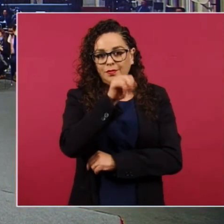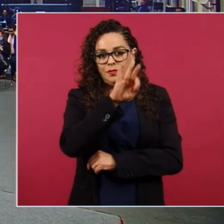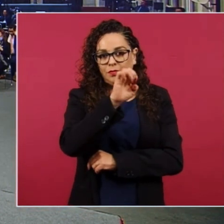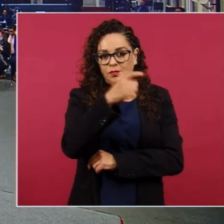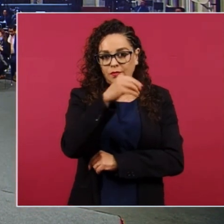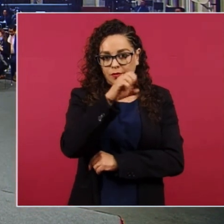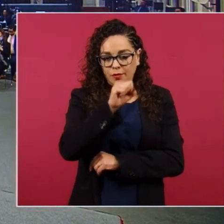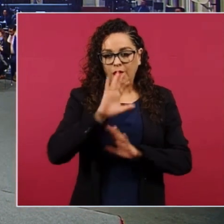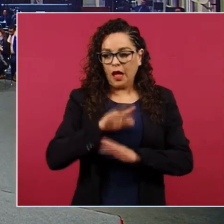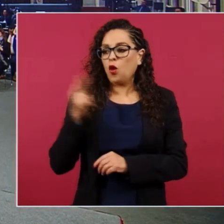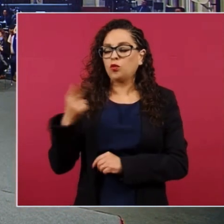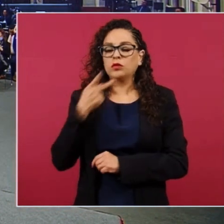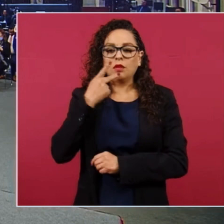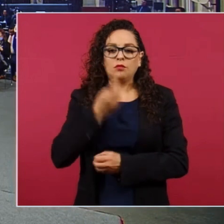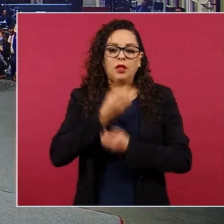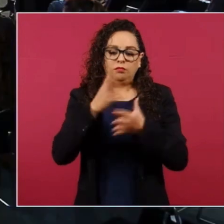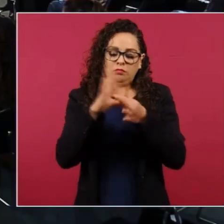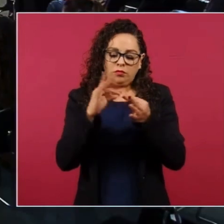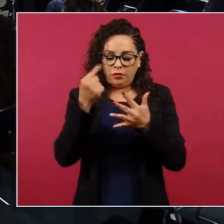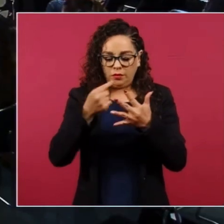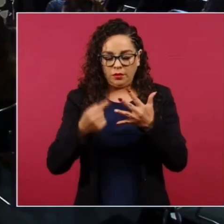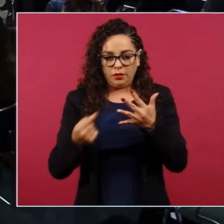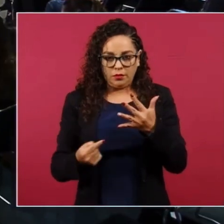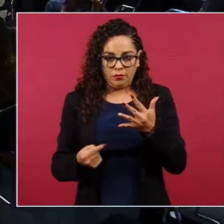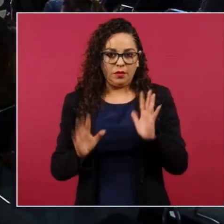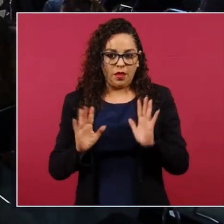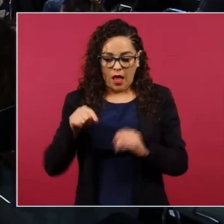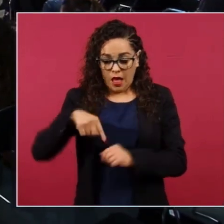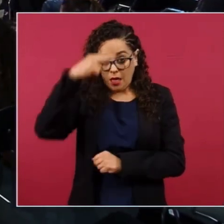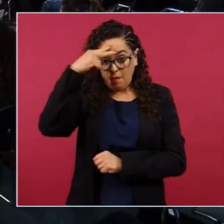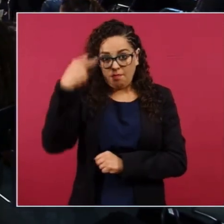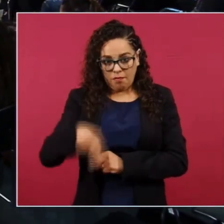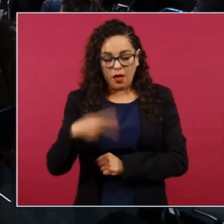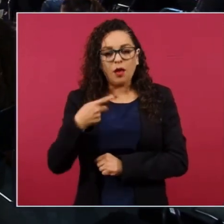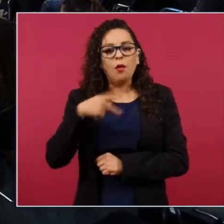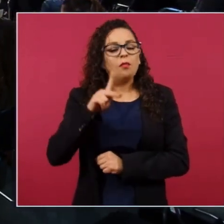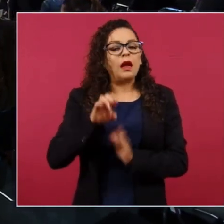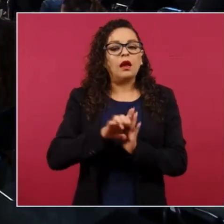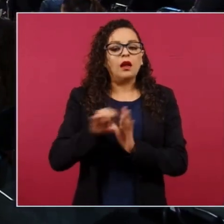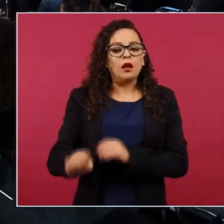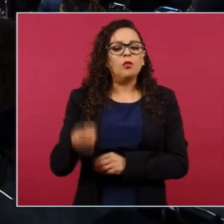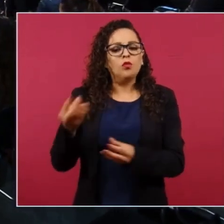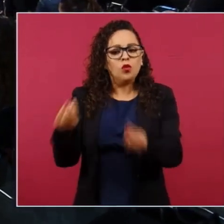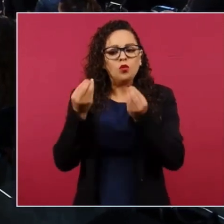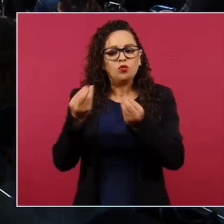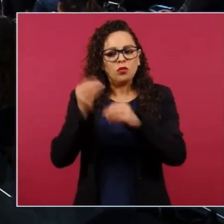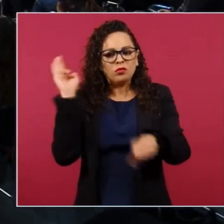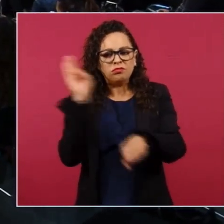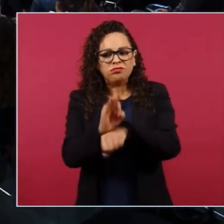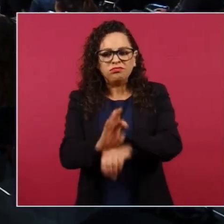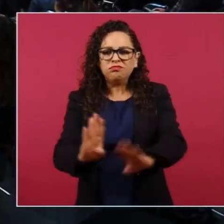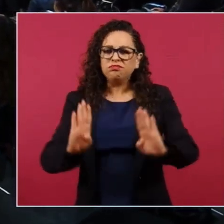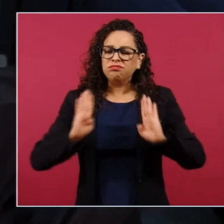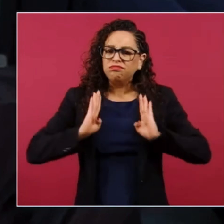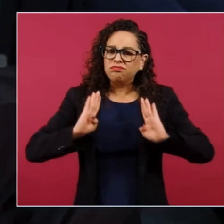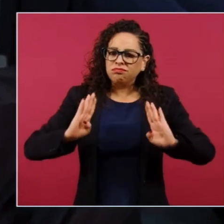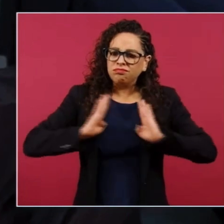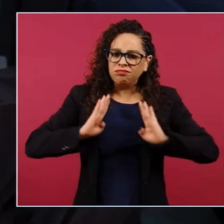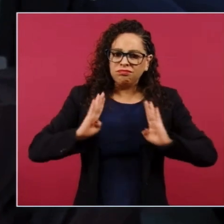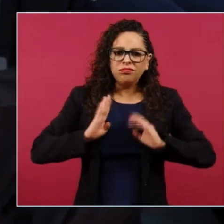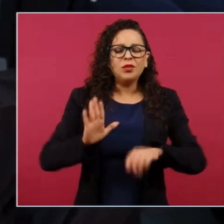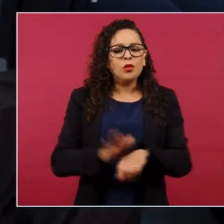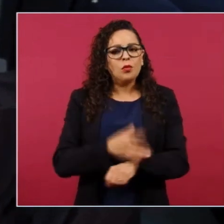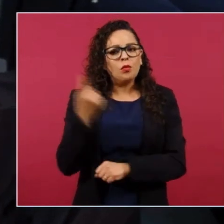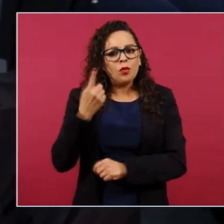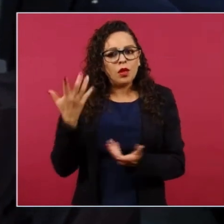gobierno mexicano en torno a lo que sucedió, pero por otro lado también el planteamiento de por qué tanta protección al ejército, por qué tanto poder al ejército